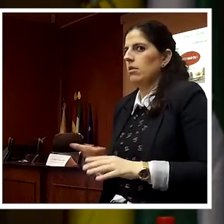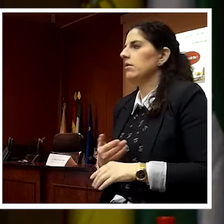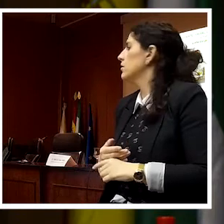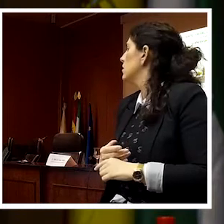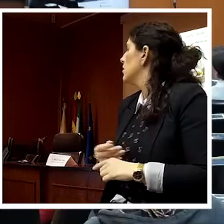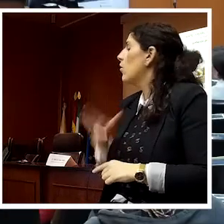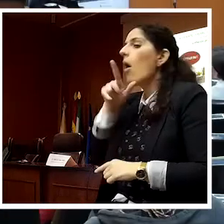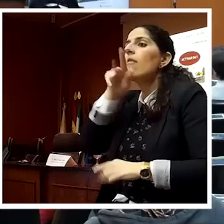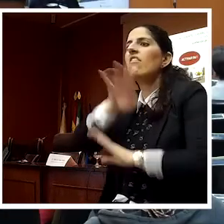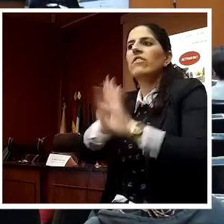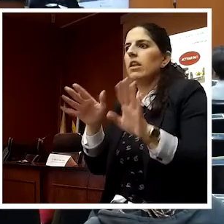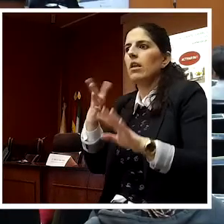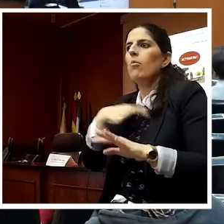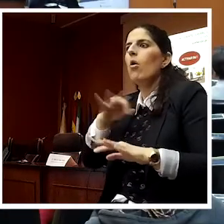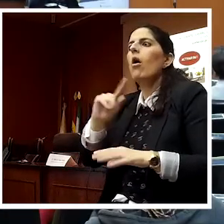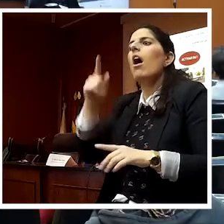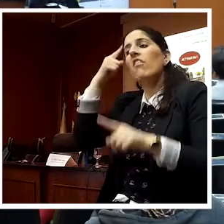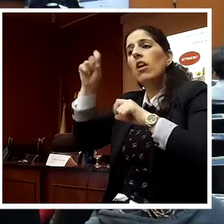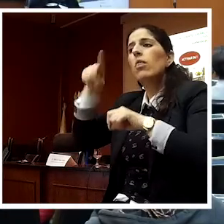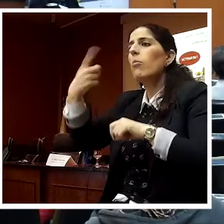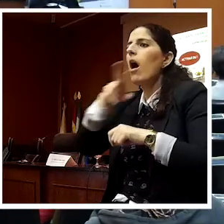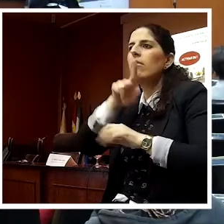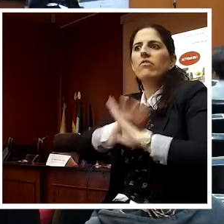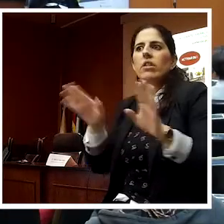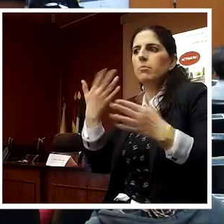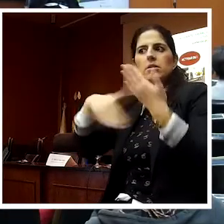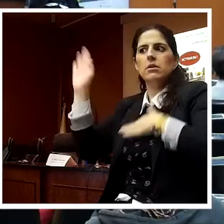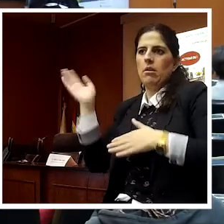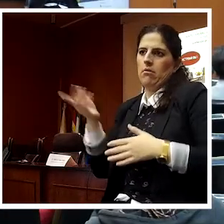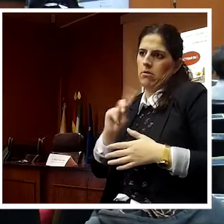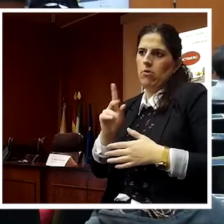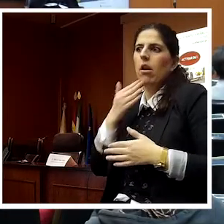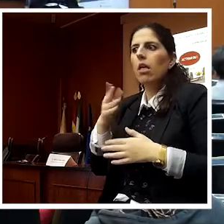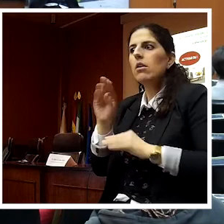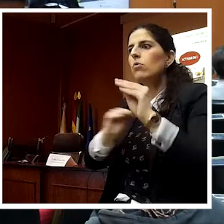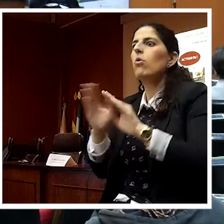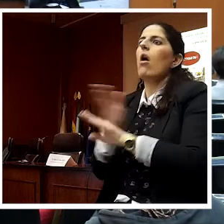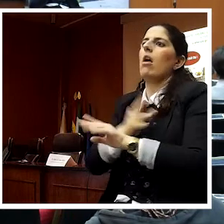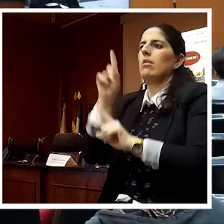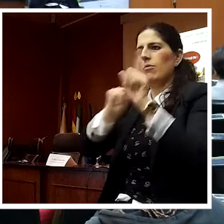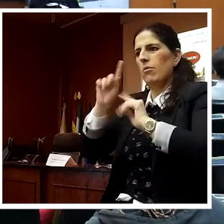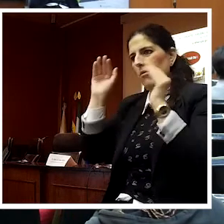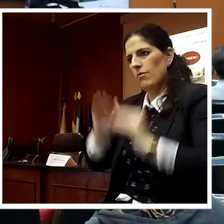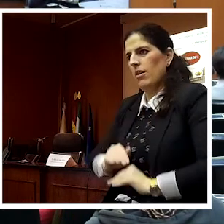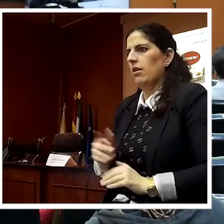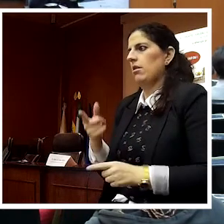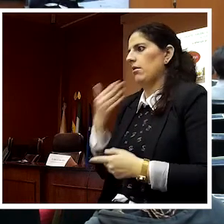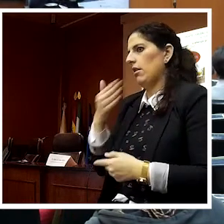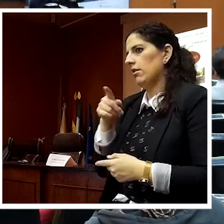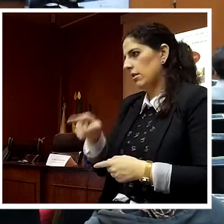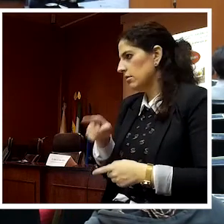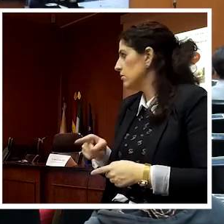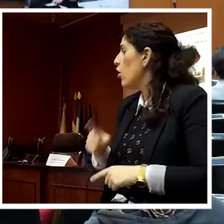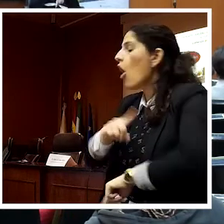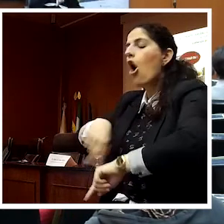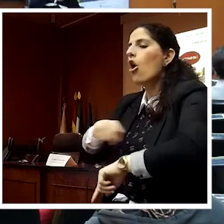no pudiera hablar, dejara de hablar, es que no puedes hablar. Pues ya hay tratamiento para solucionarlo. Pero en las primeras horas,